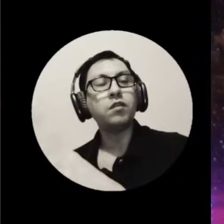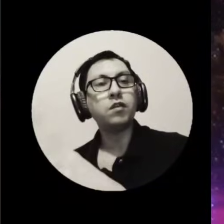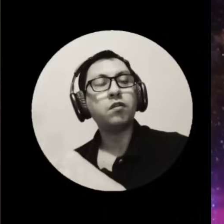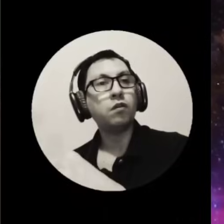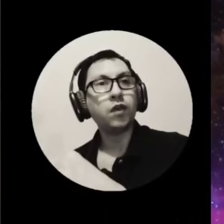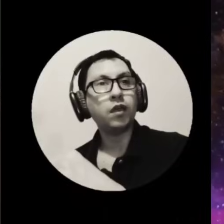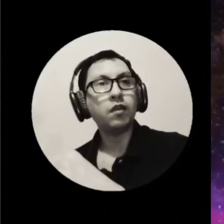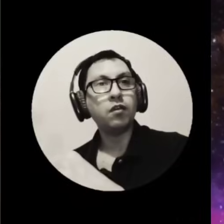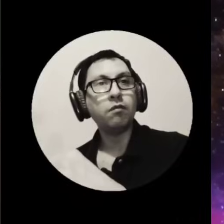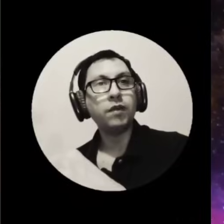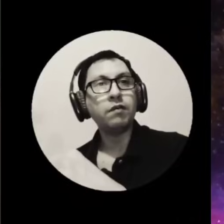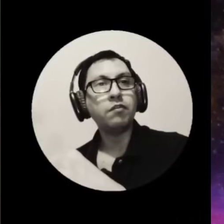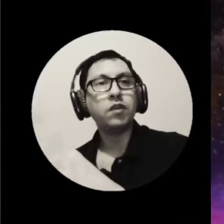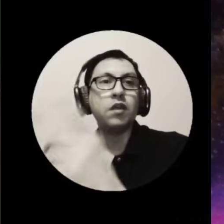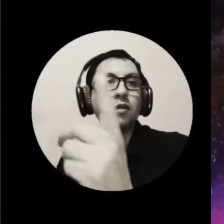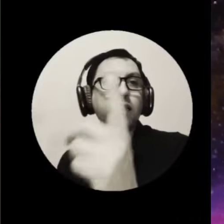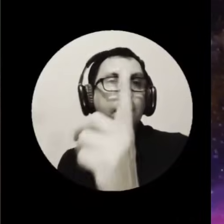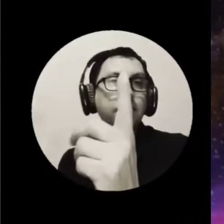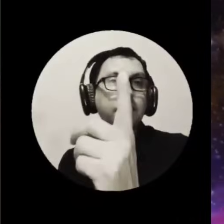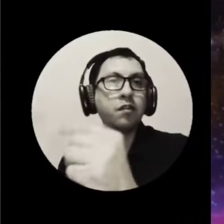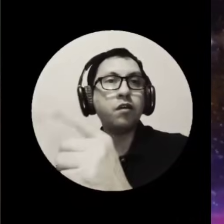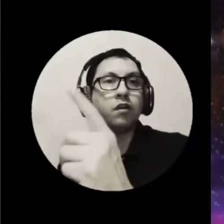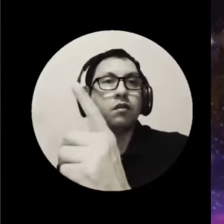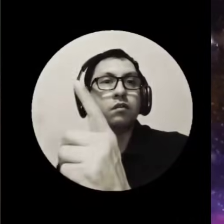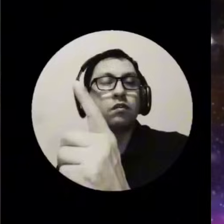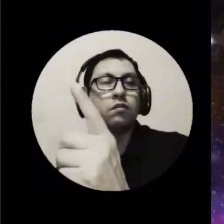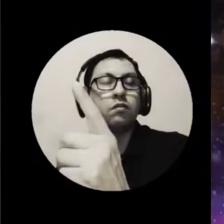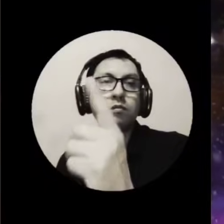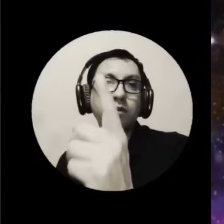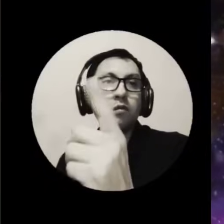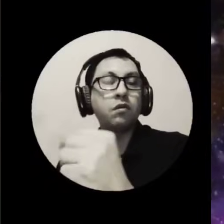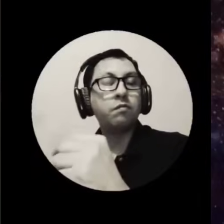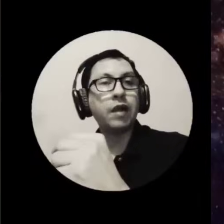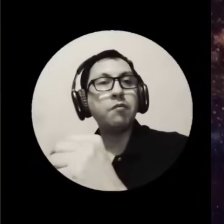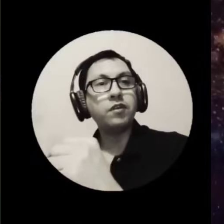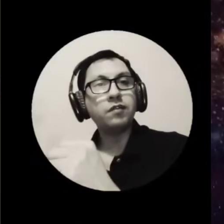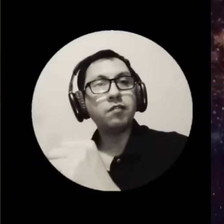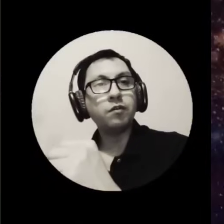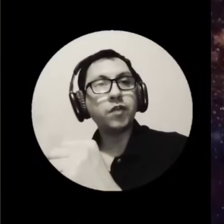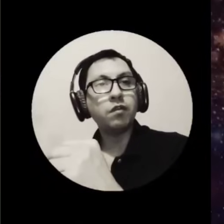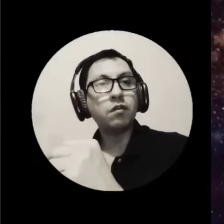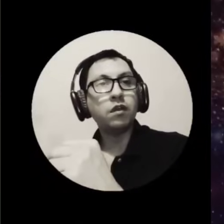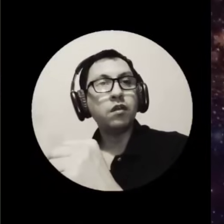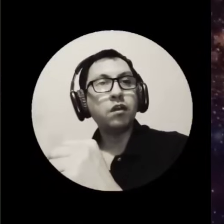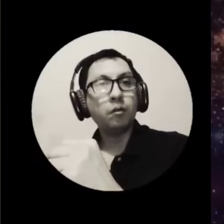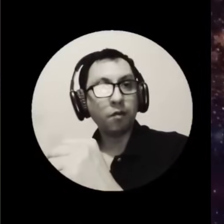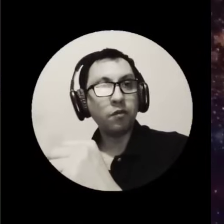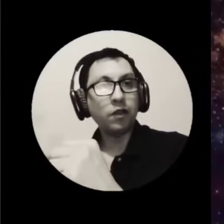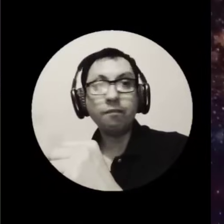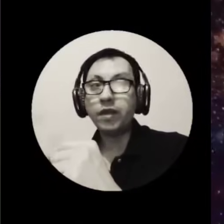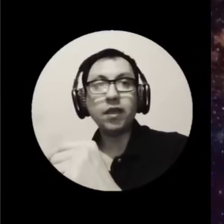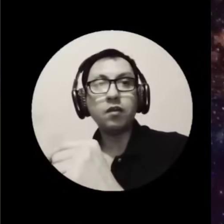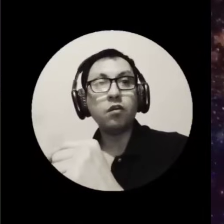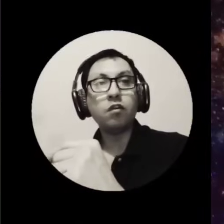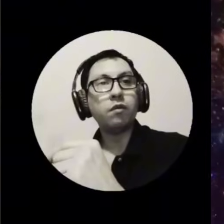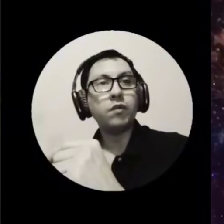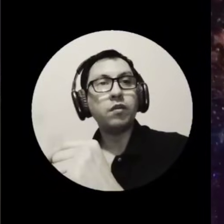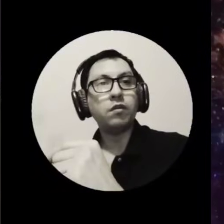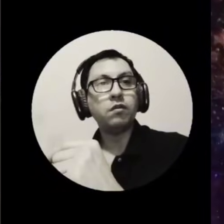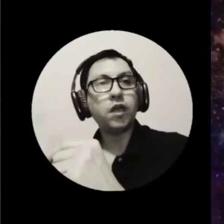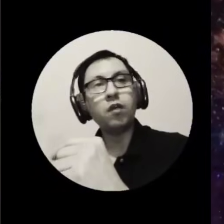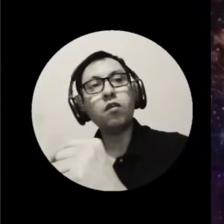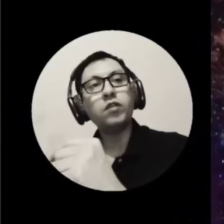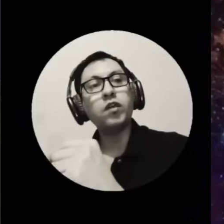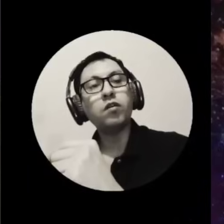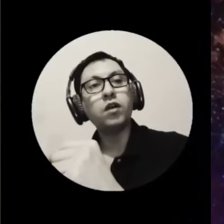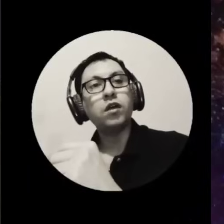15% de todo lo que comprábamos. Gracias al señor, pagamos 16%. ¿Lo prometió en campaña? No, no lo prometió.